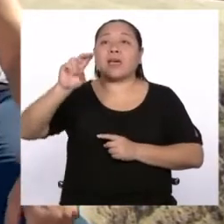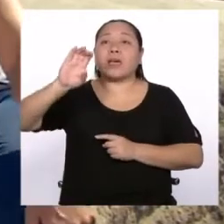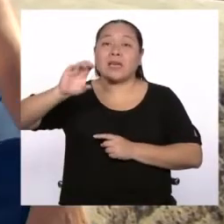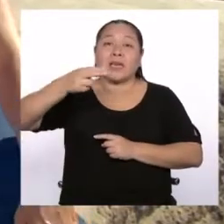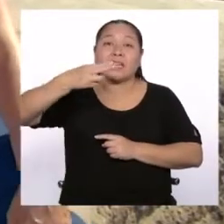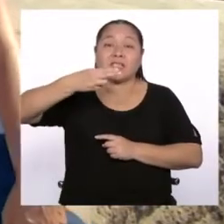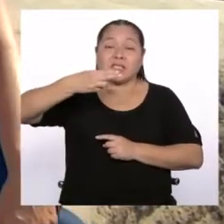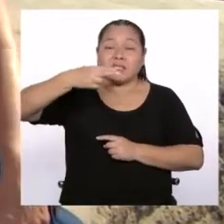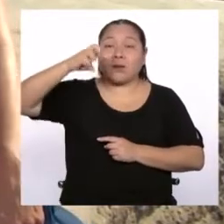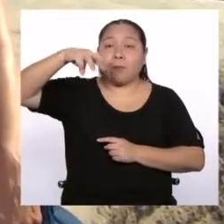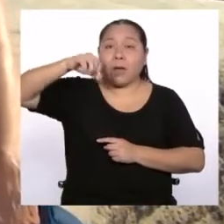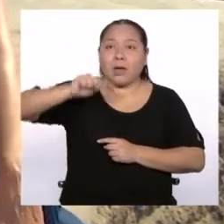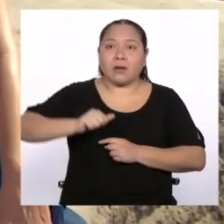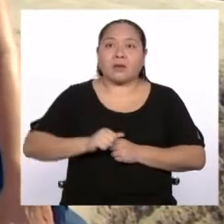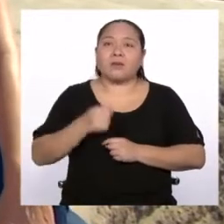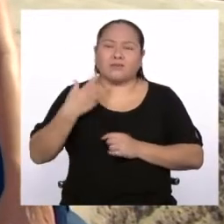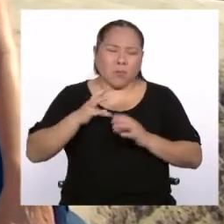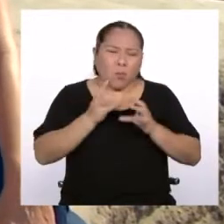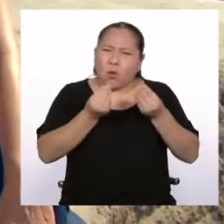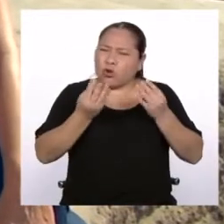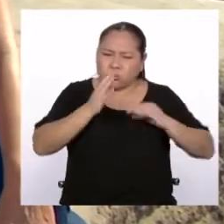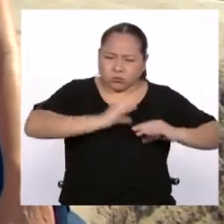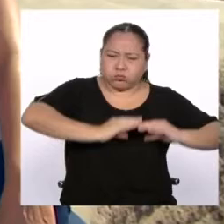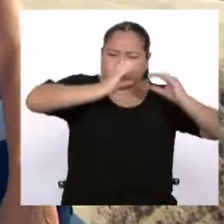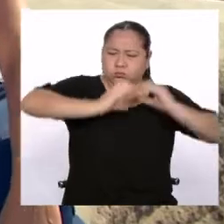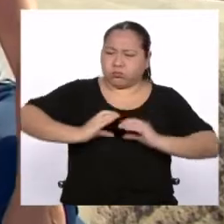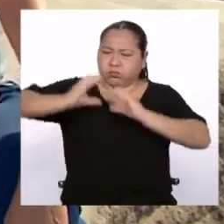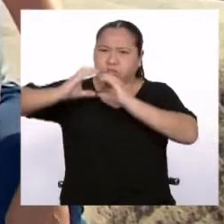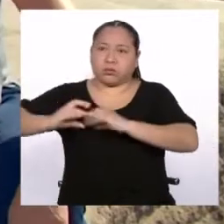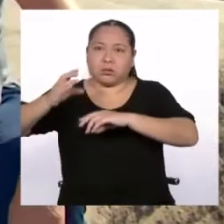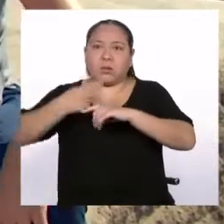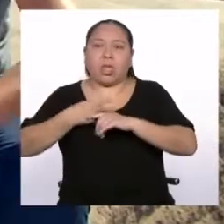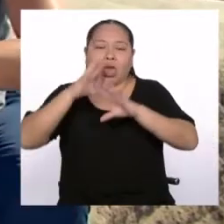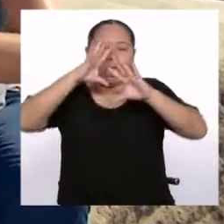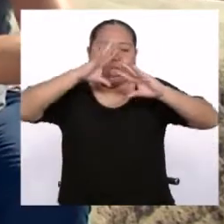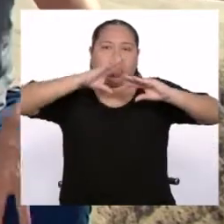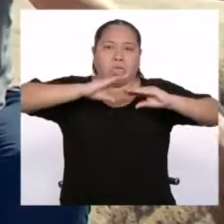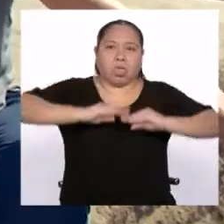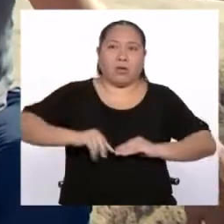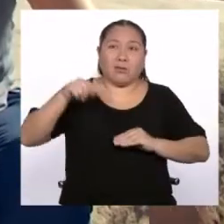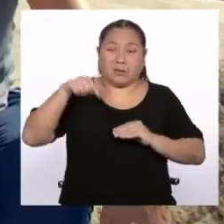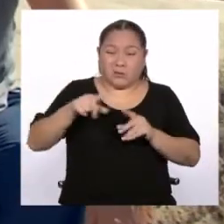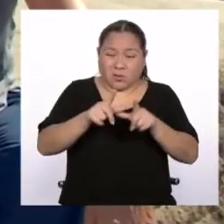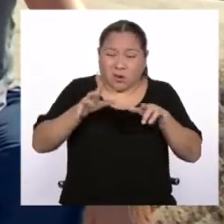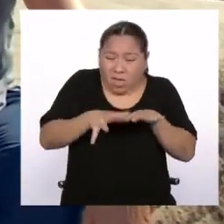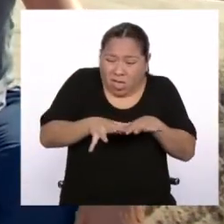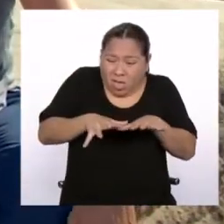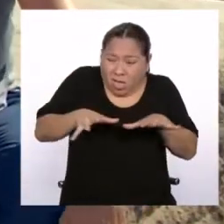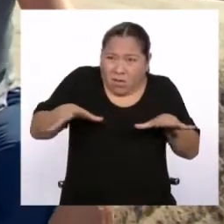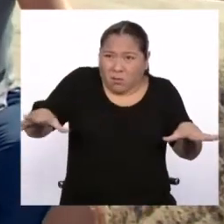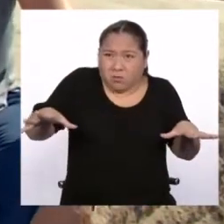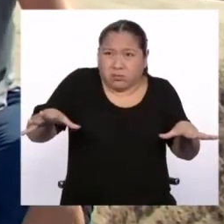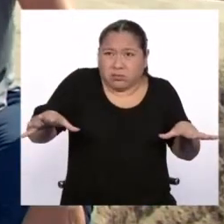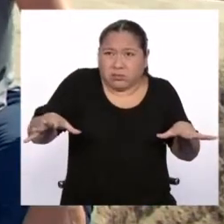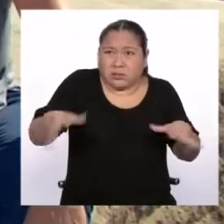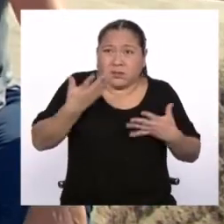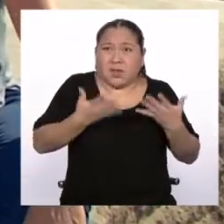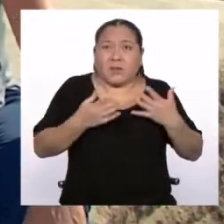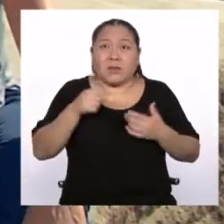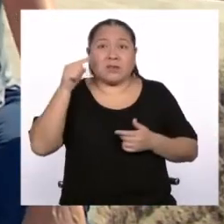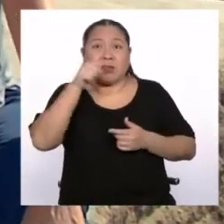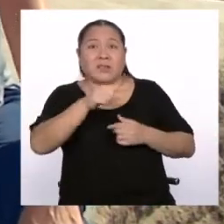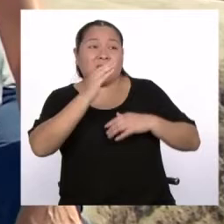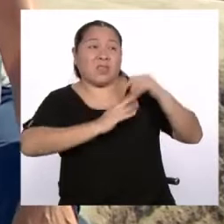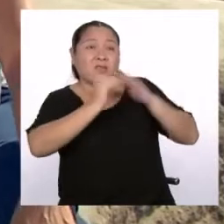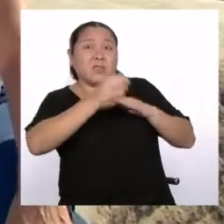lamentablemente fueron destruidas con el paso de los años. De hecho, su extensión era muchísimo mayor. Probablemente ese edificio